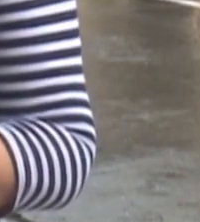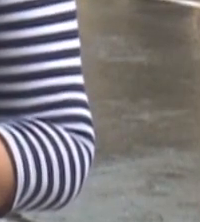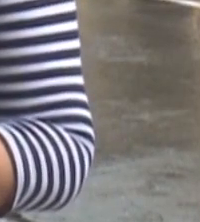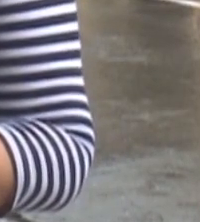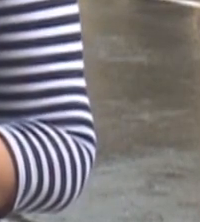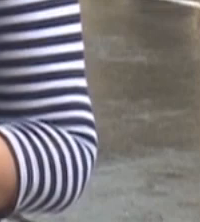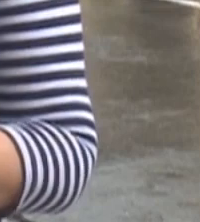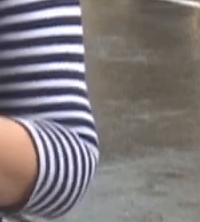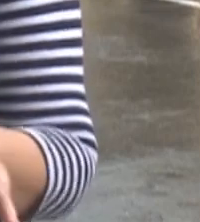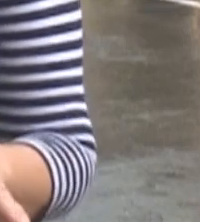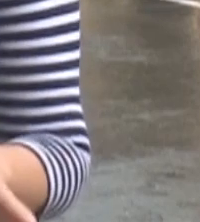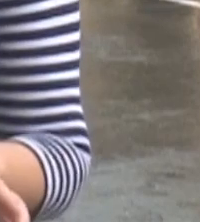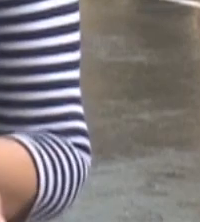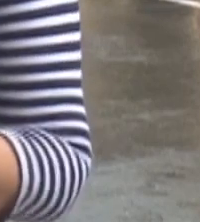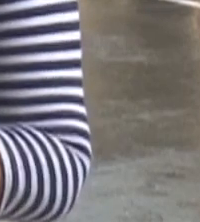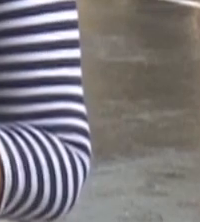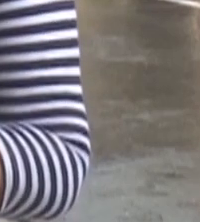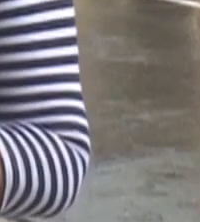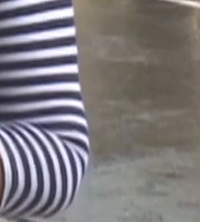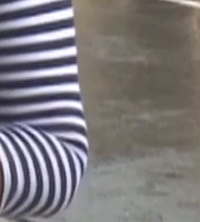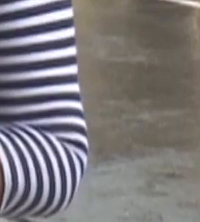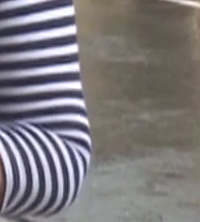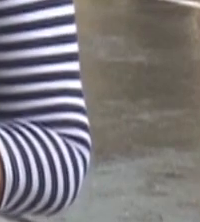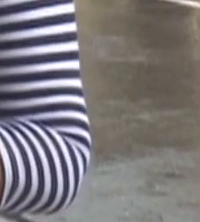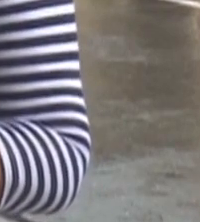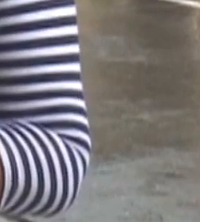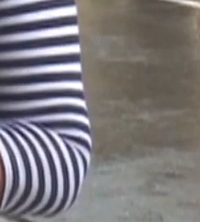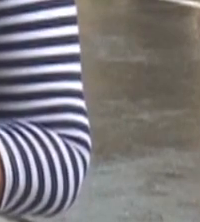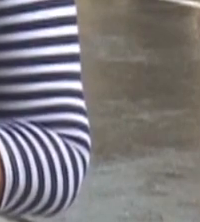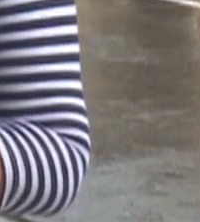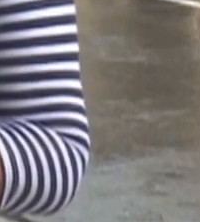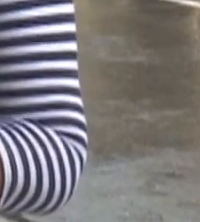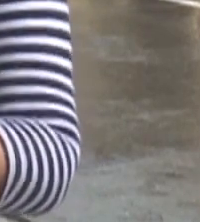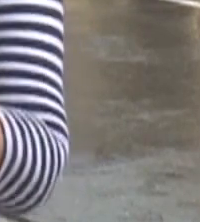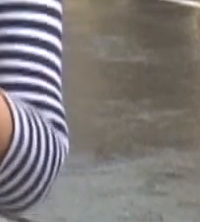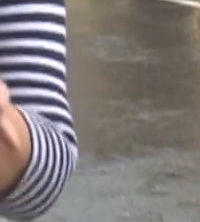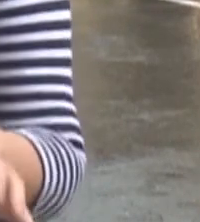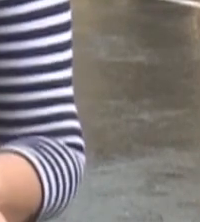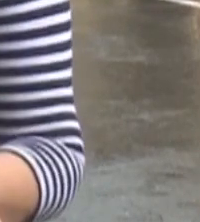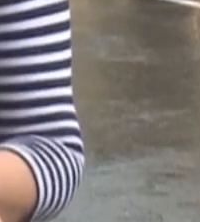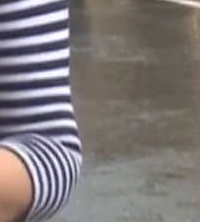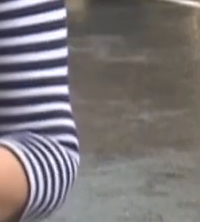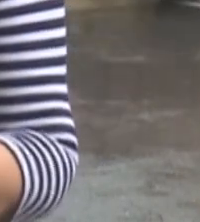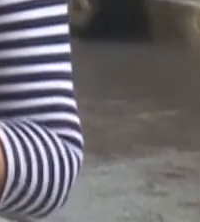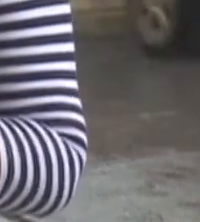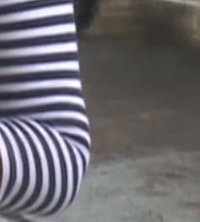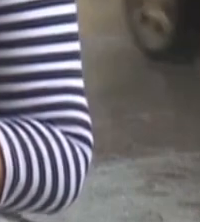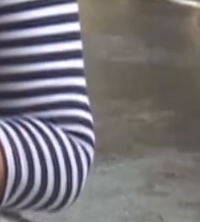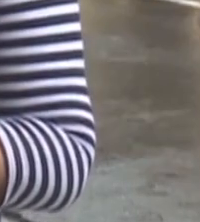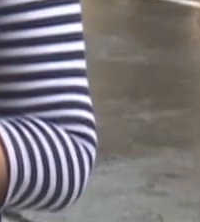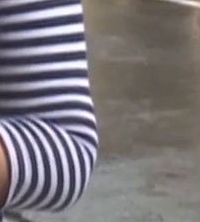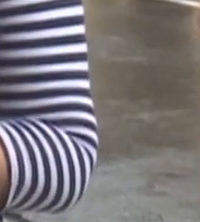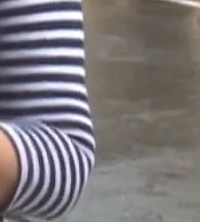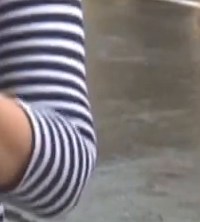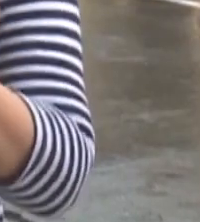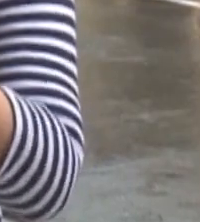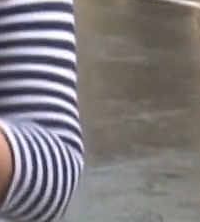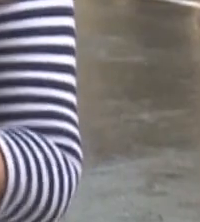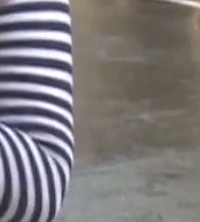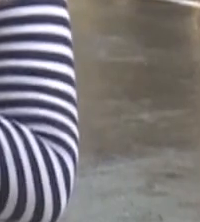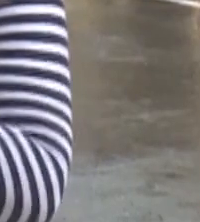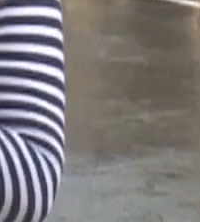iniciamos en horas tempranas de la mañana hacia el municipio de wang es uno de los territorios que quedó incomunicado tras el derrocamiento del río cuyaguateje